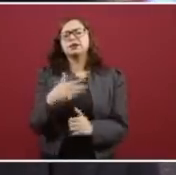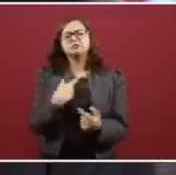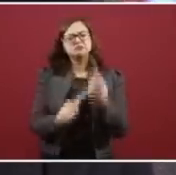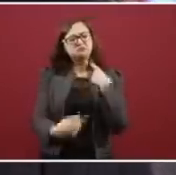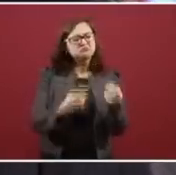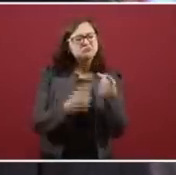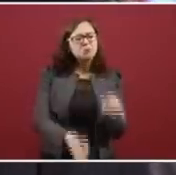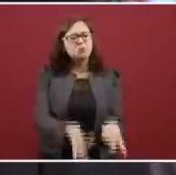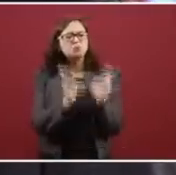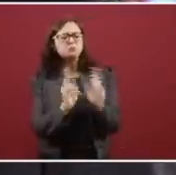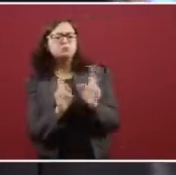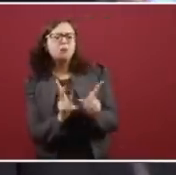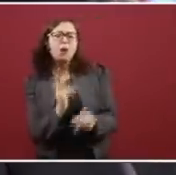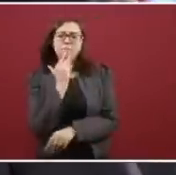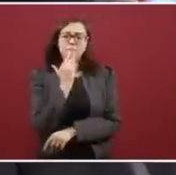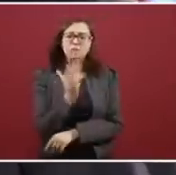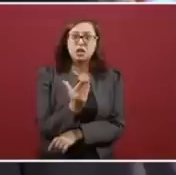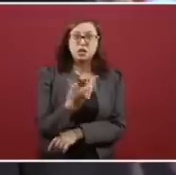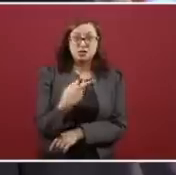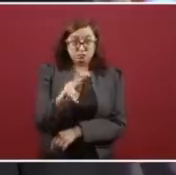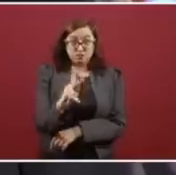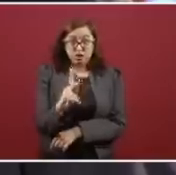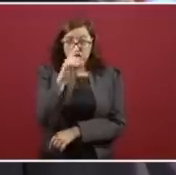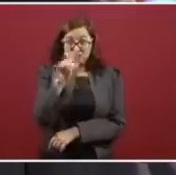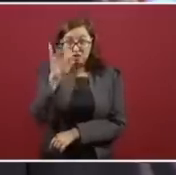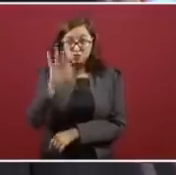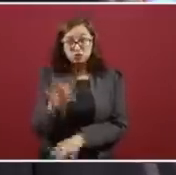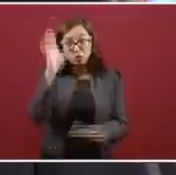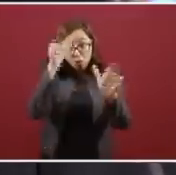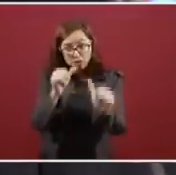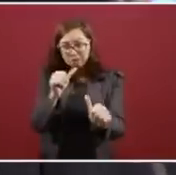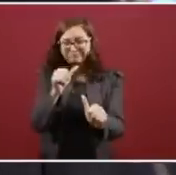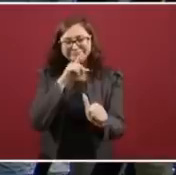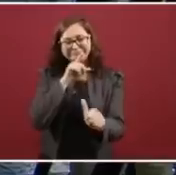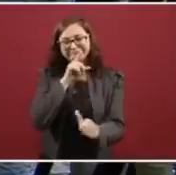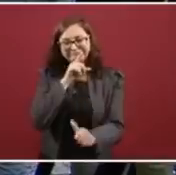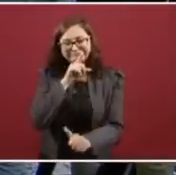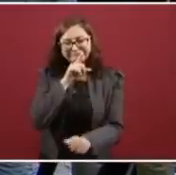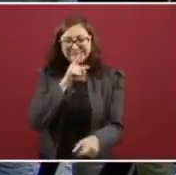buena conversación pero no coincidimos en todo